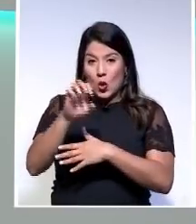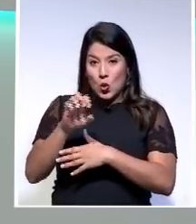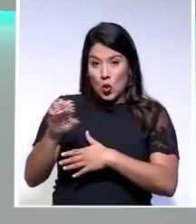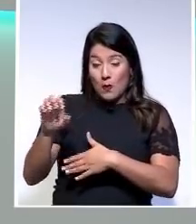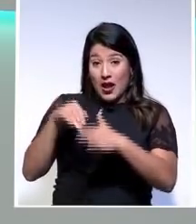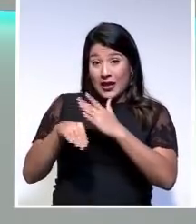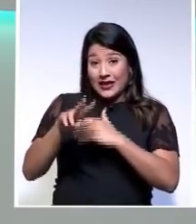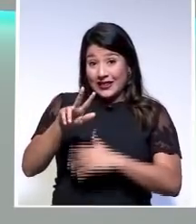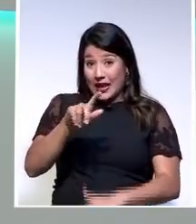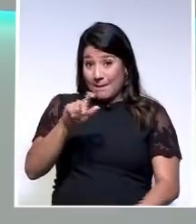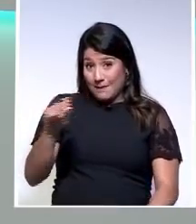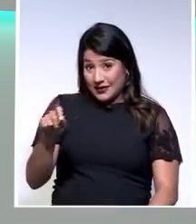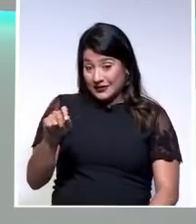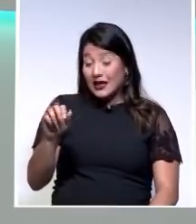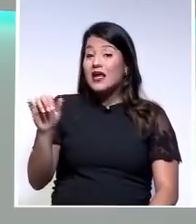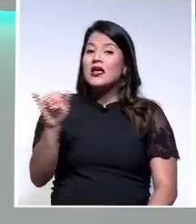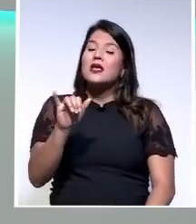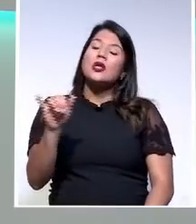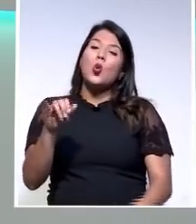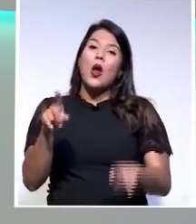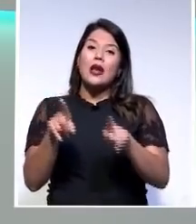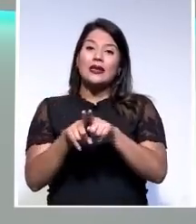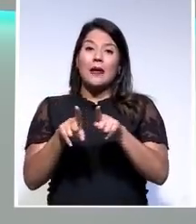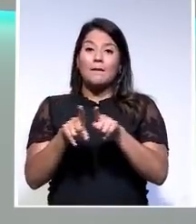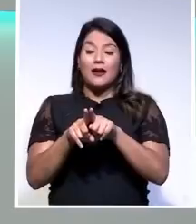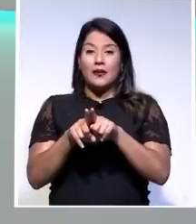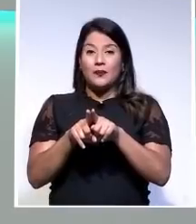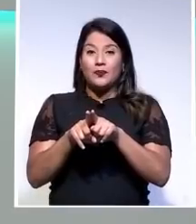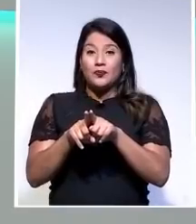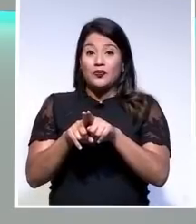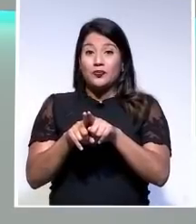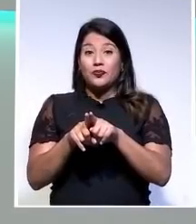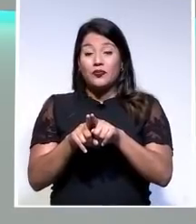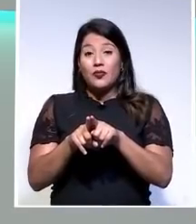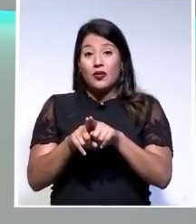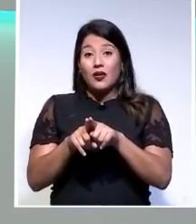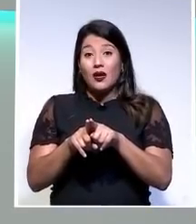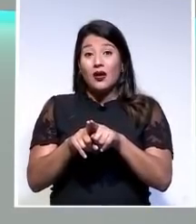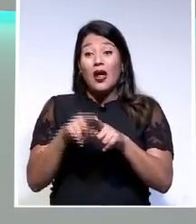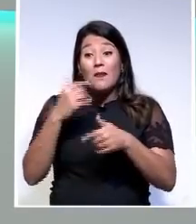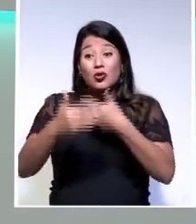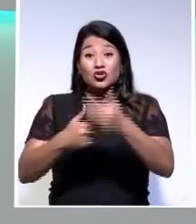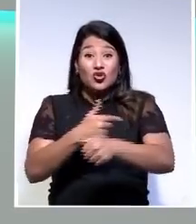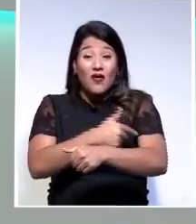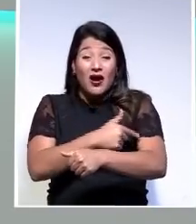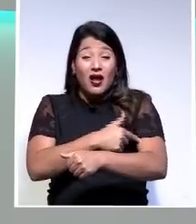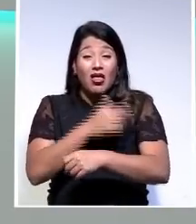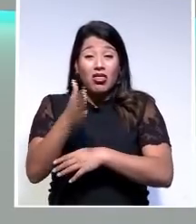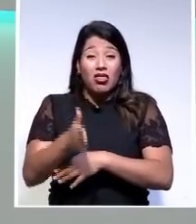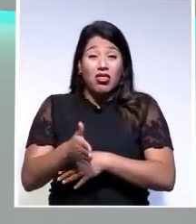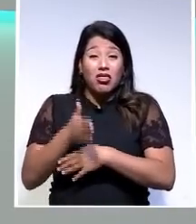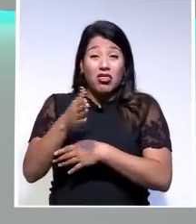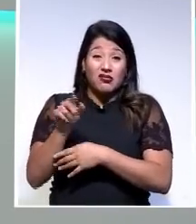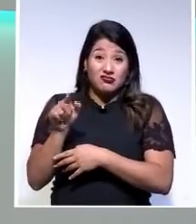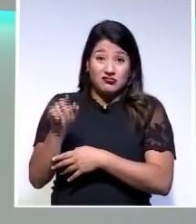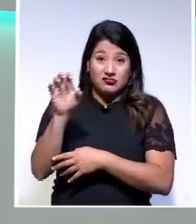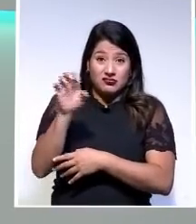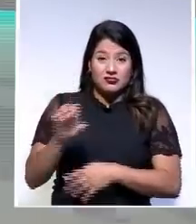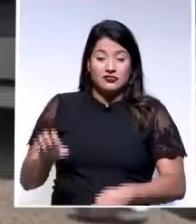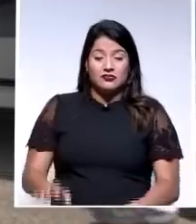3 meses. Así como por el reciente estancamiento del ritmo de vacunación en el continente.